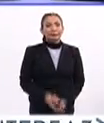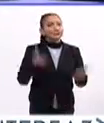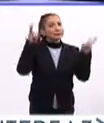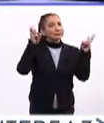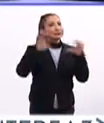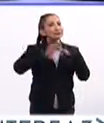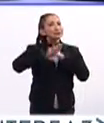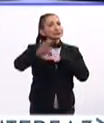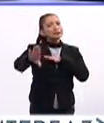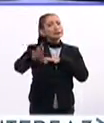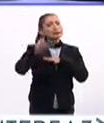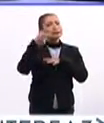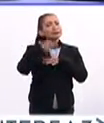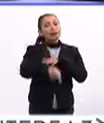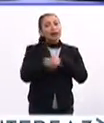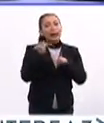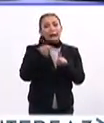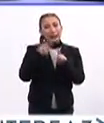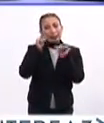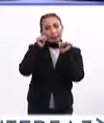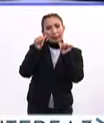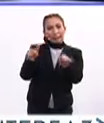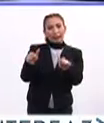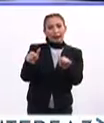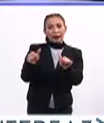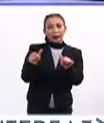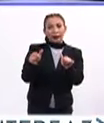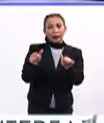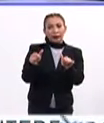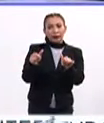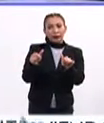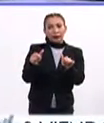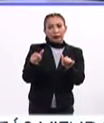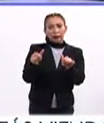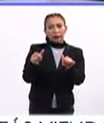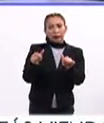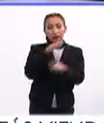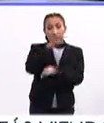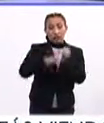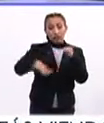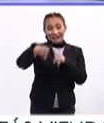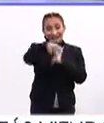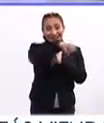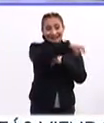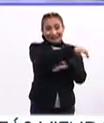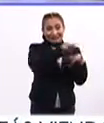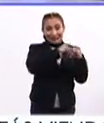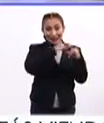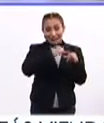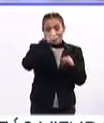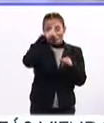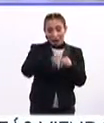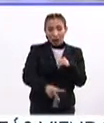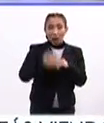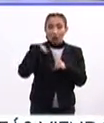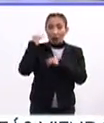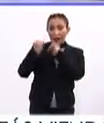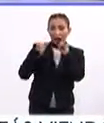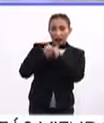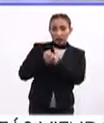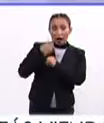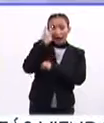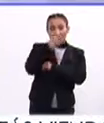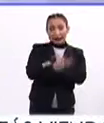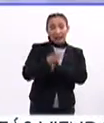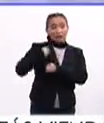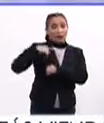El tema de la migración es un tema que corresponde precisamente a que todas las instituciones nacionales e internacionales, los tres